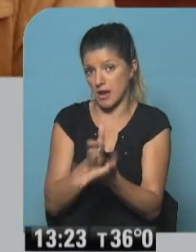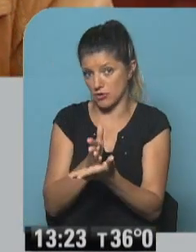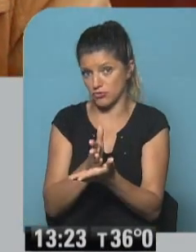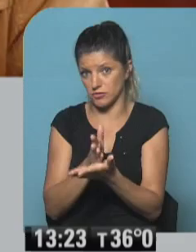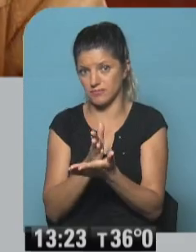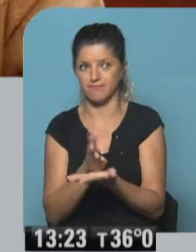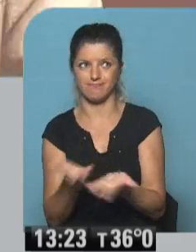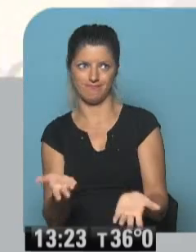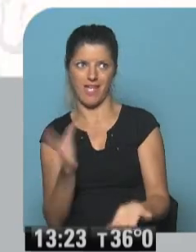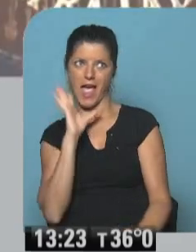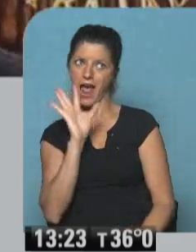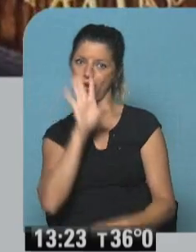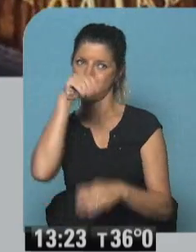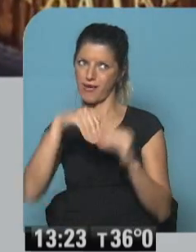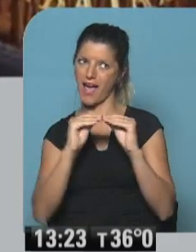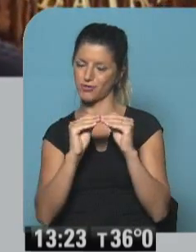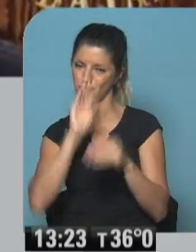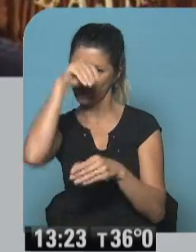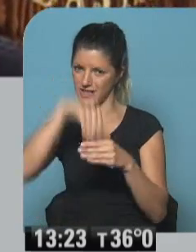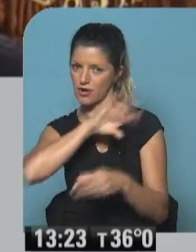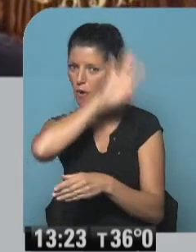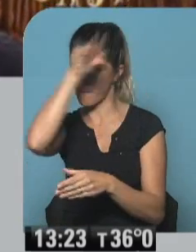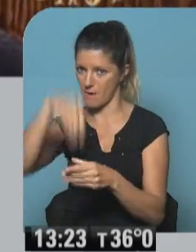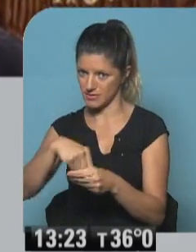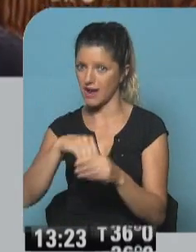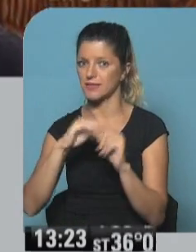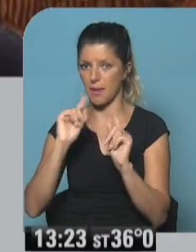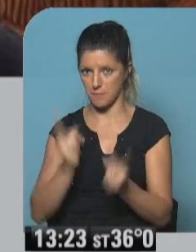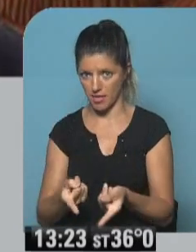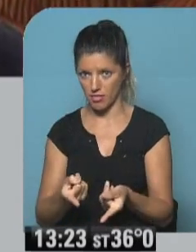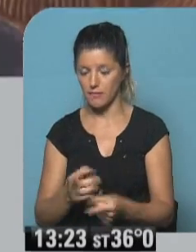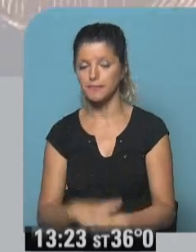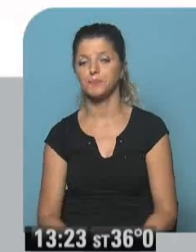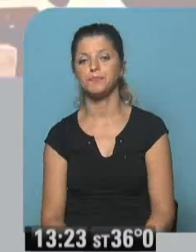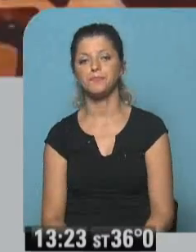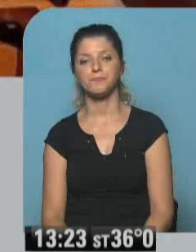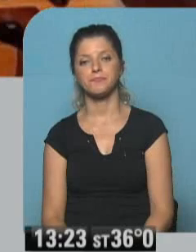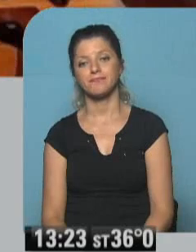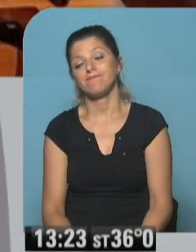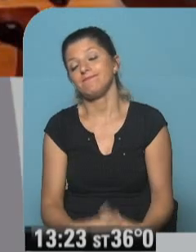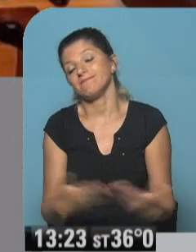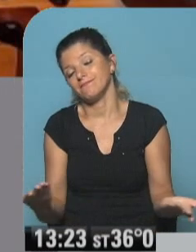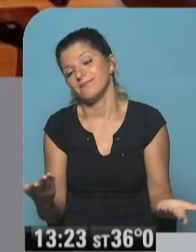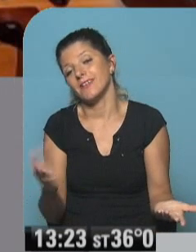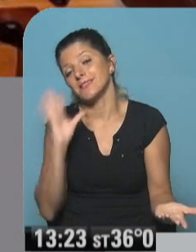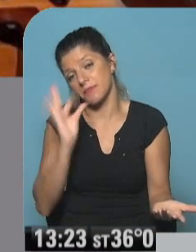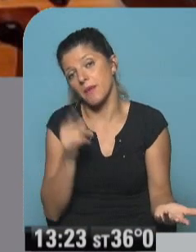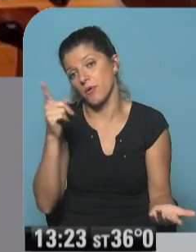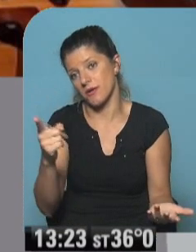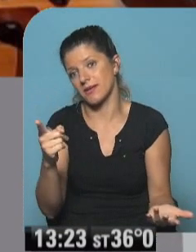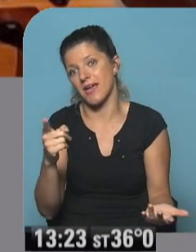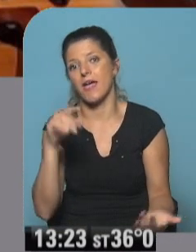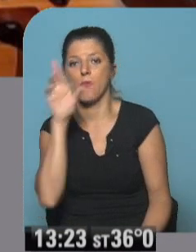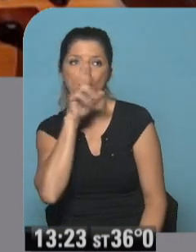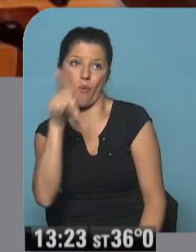de injerencia en asuntos internos aparece detrás de estas declaraciones y bueno, era de imaginar que la respuesta de Delcy